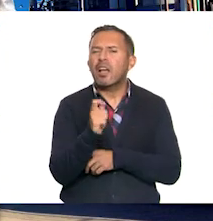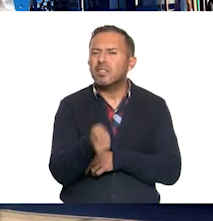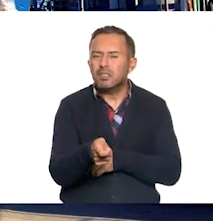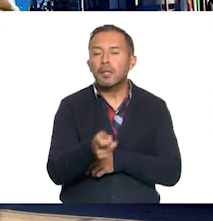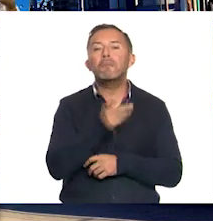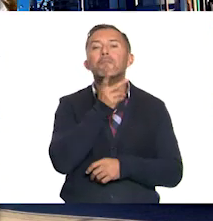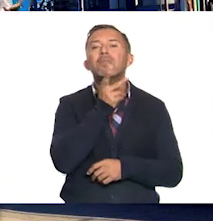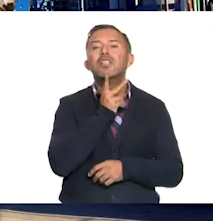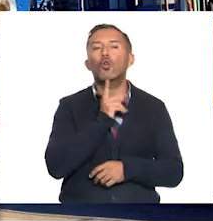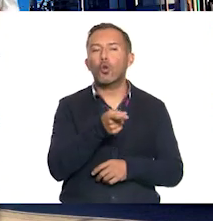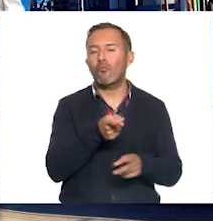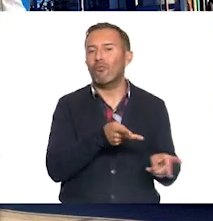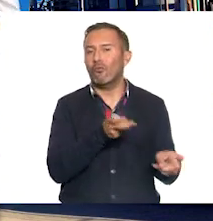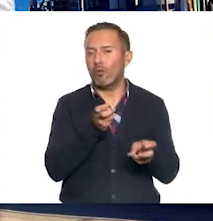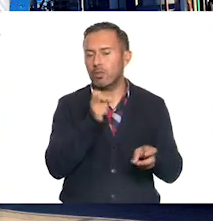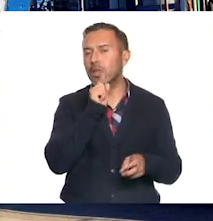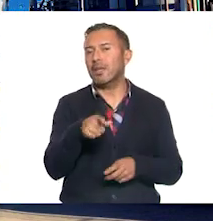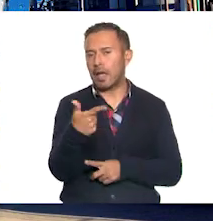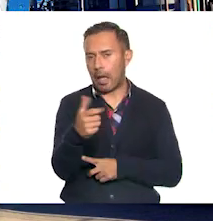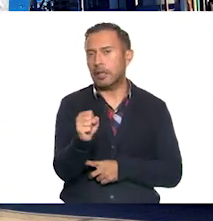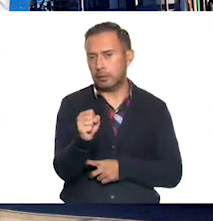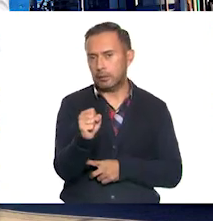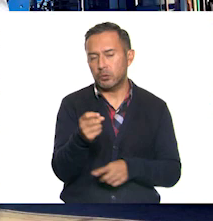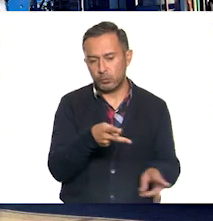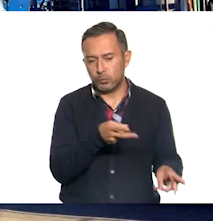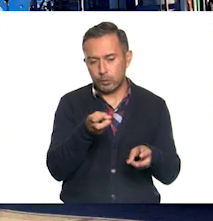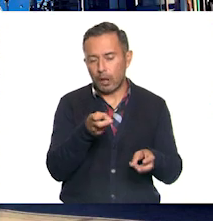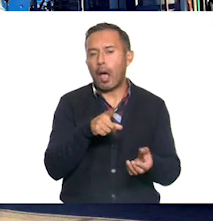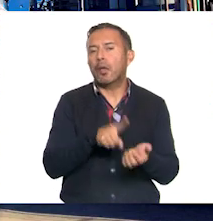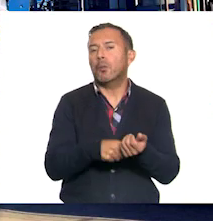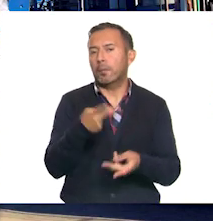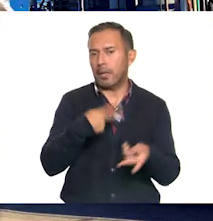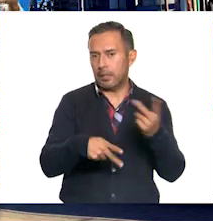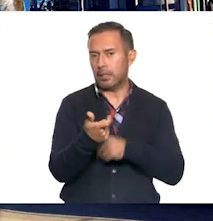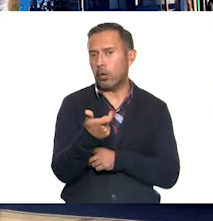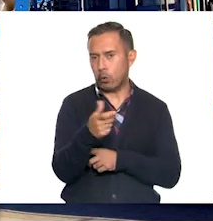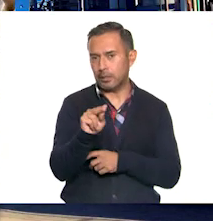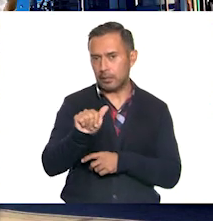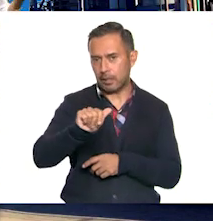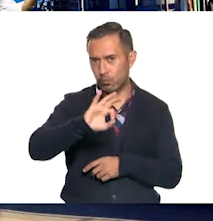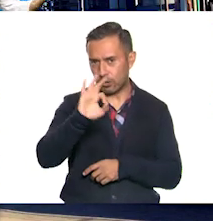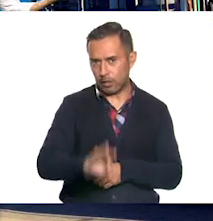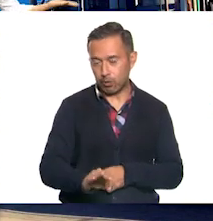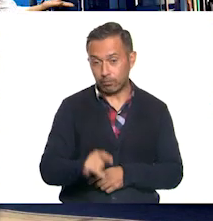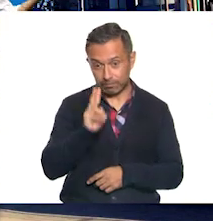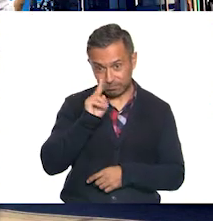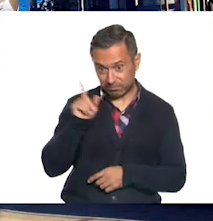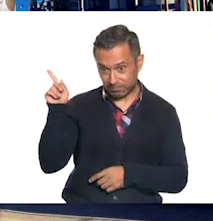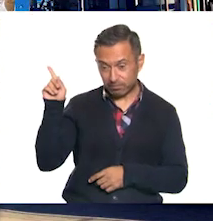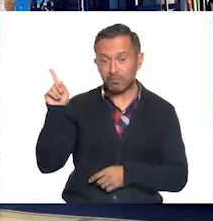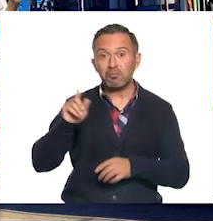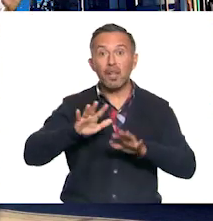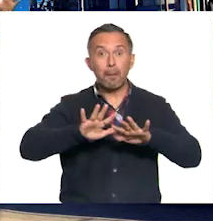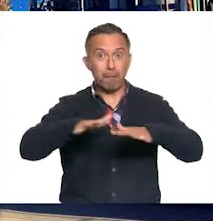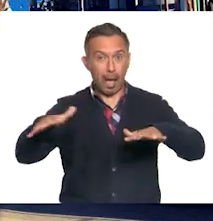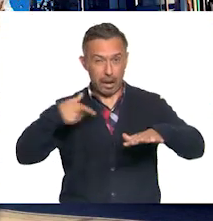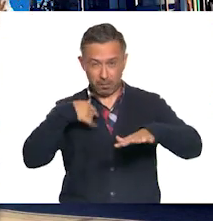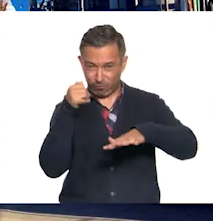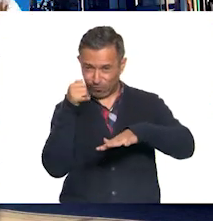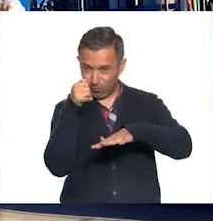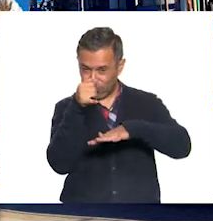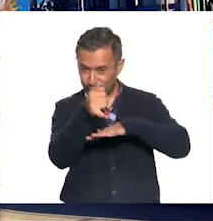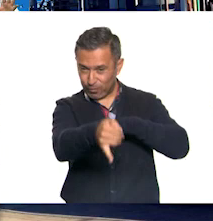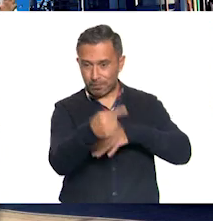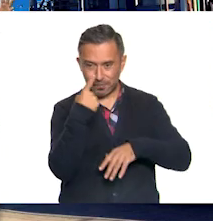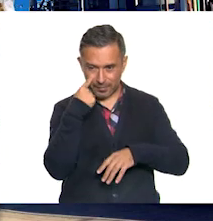del petróleo y gas, como vemos aquí. Mar adentro. Entonces, fíjense muy bien, mar